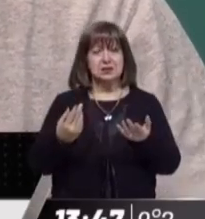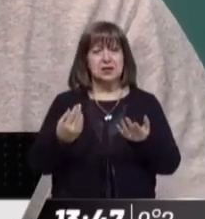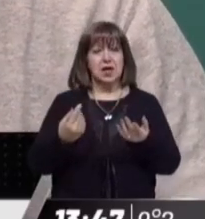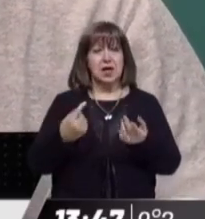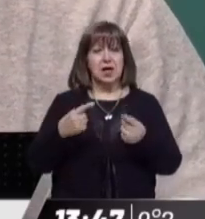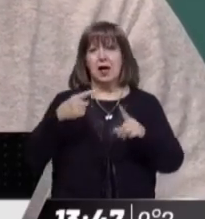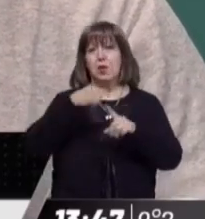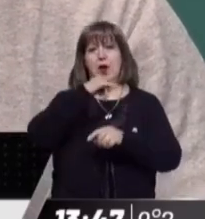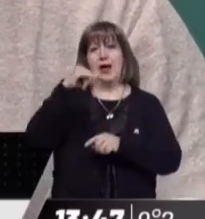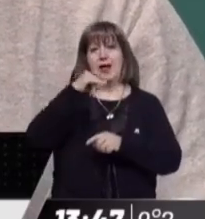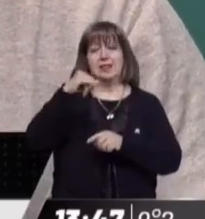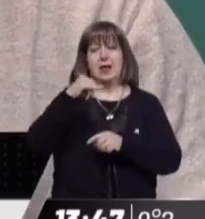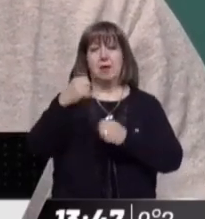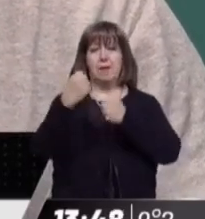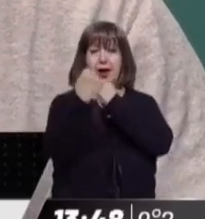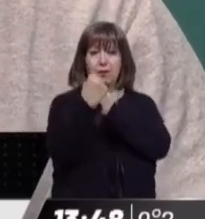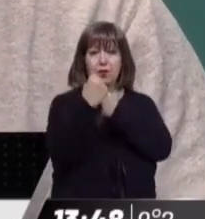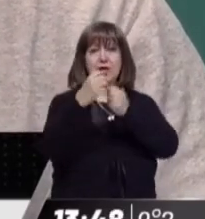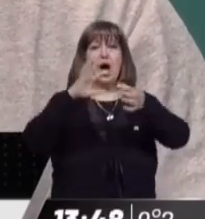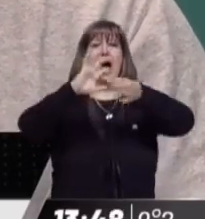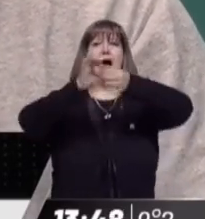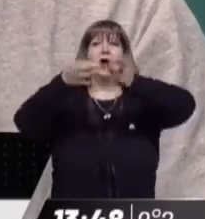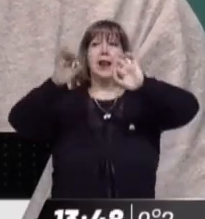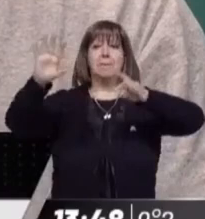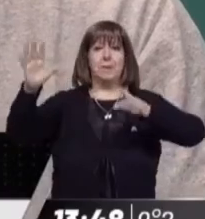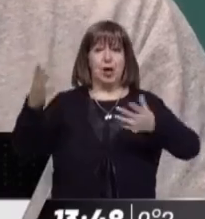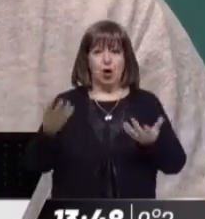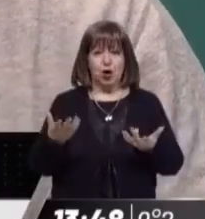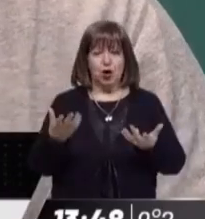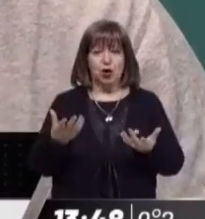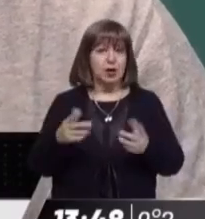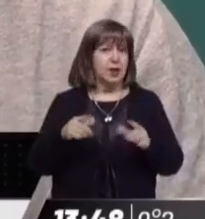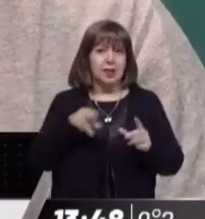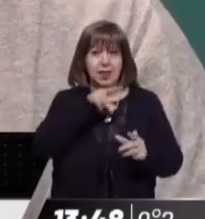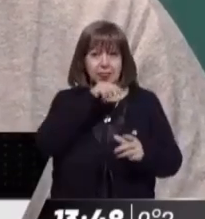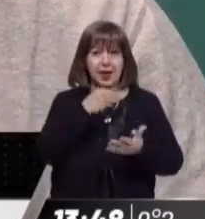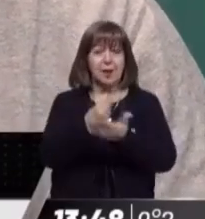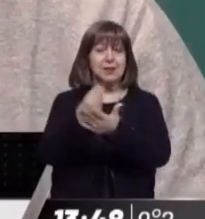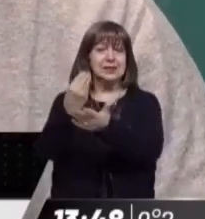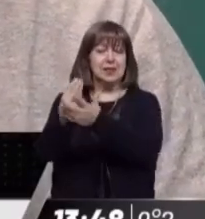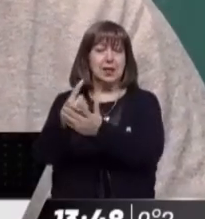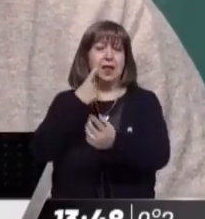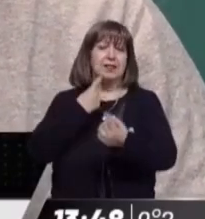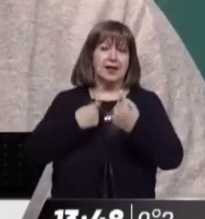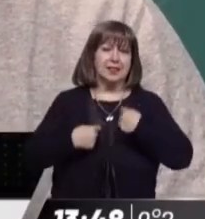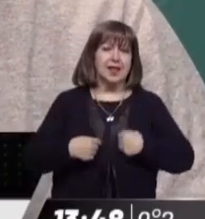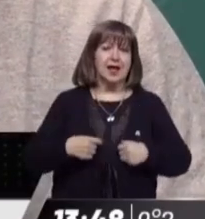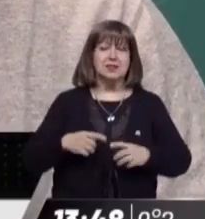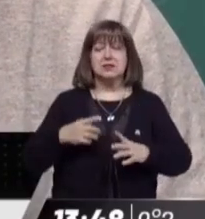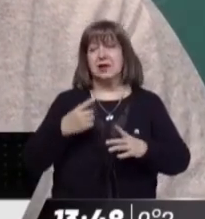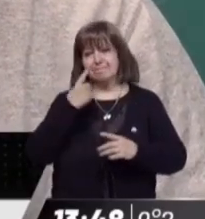es muy malo para el boxeo olímpico. El boxeo amateur, la verdad que es muy malo. Y un poco de tristeza, un poco